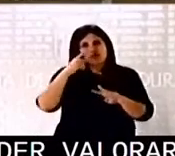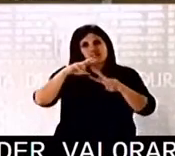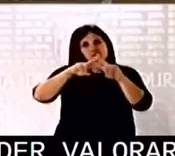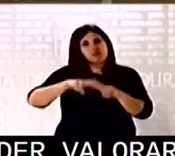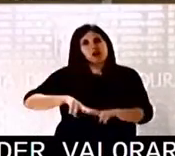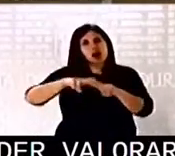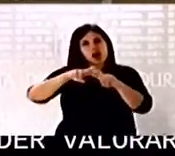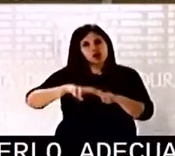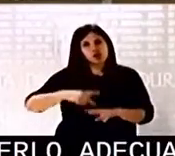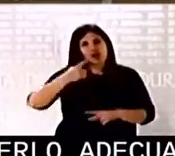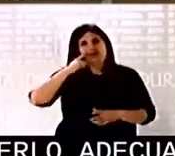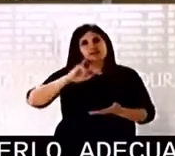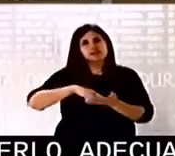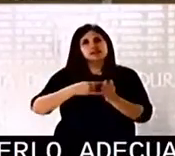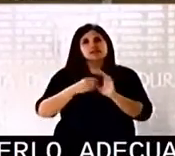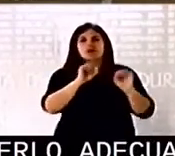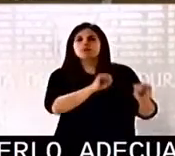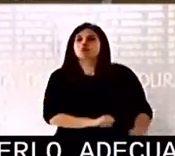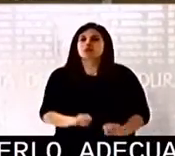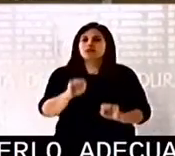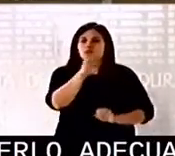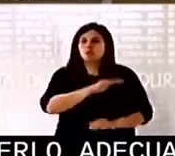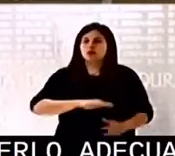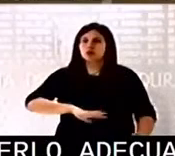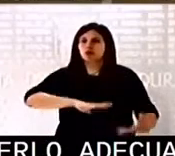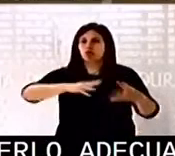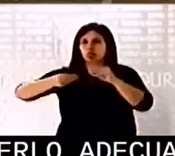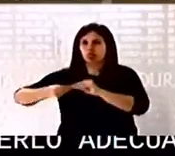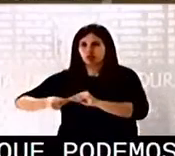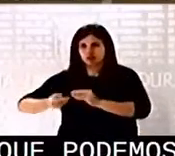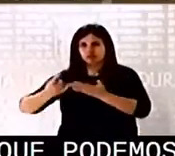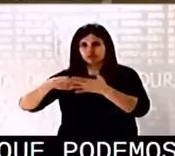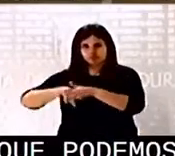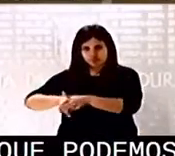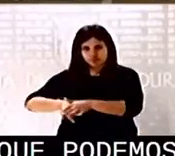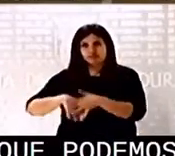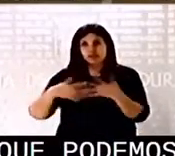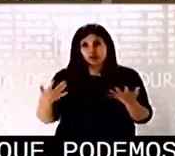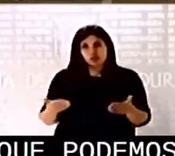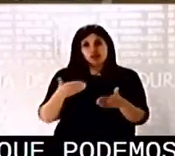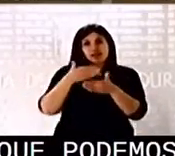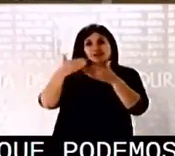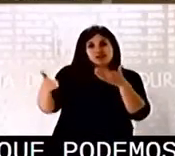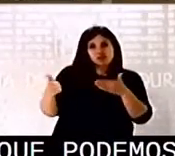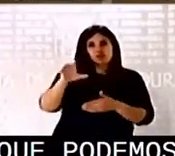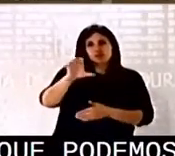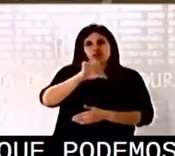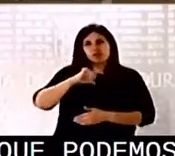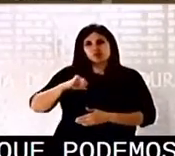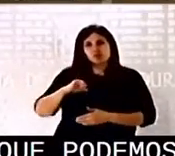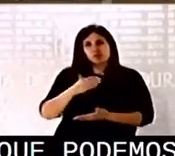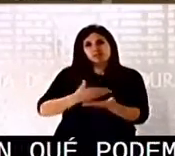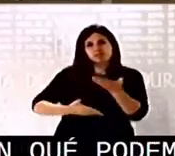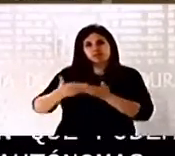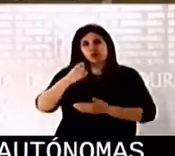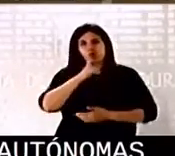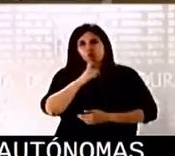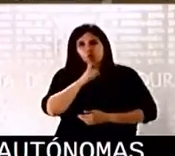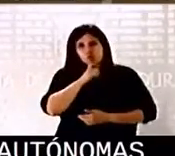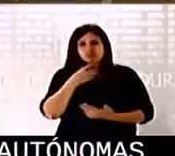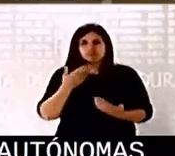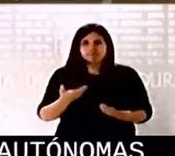adecuar a su sistema de protección de menores. ¿En qué podemos contribuir el resto de las comunidades autónomas? Pues lo que podemos hacer